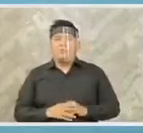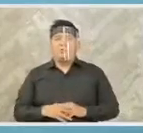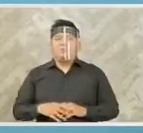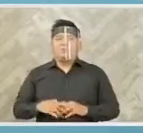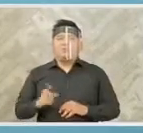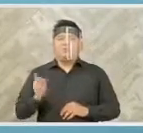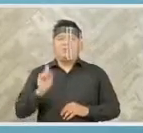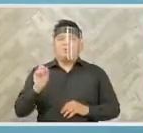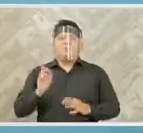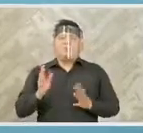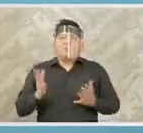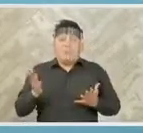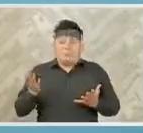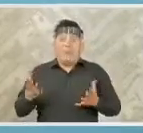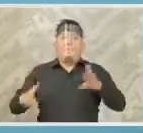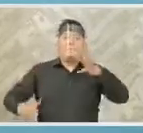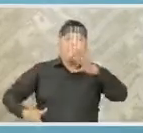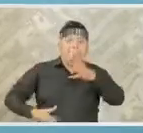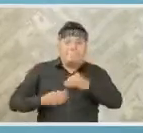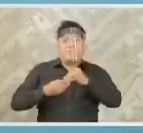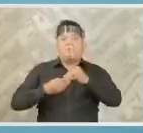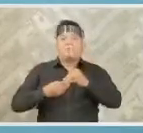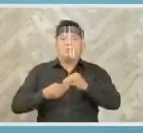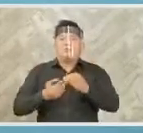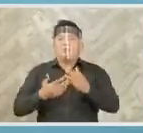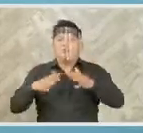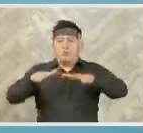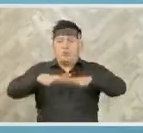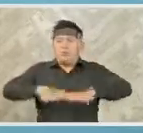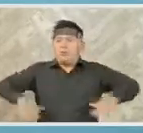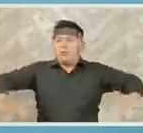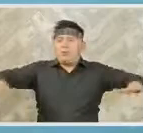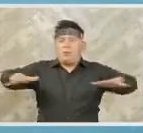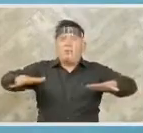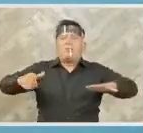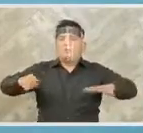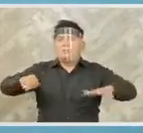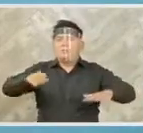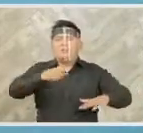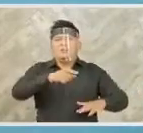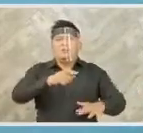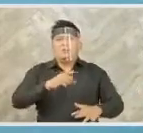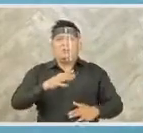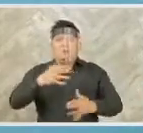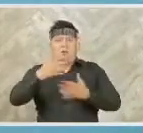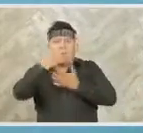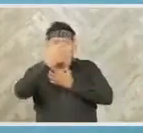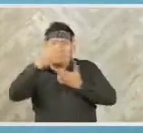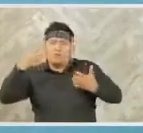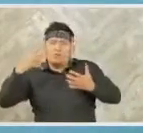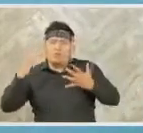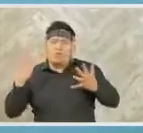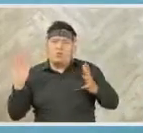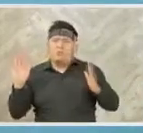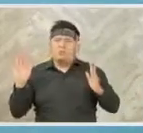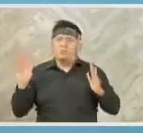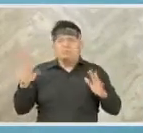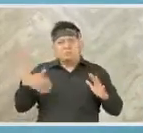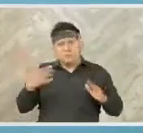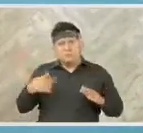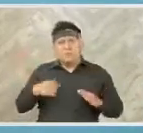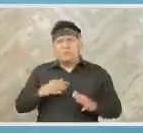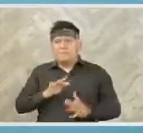militares, sino que además tiene que ver con reconquistar los territorios de manos de los grupos armados. ¿Esto cómo lo hacemos? Lo hacemos con